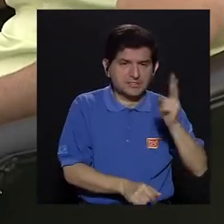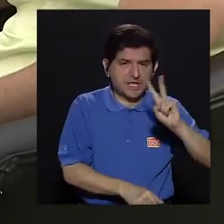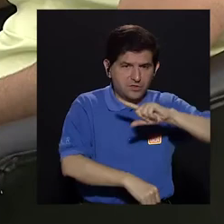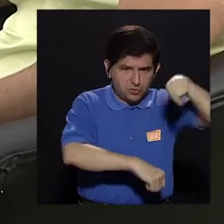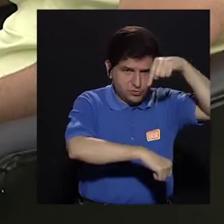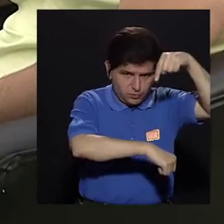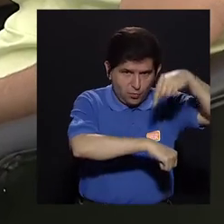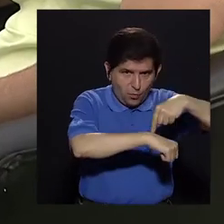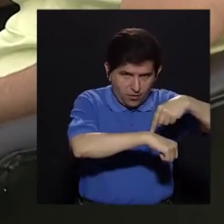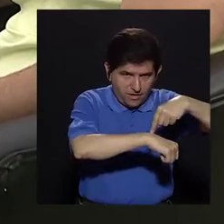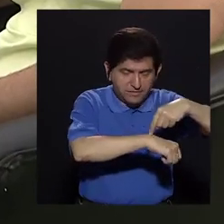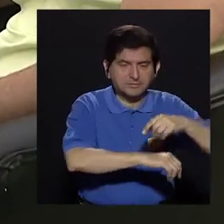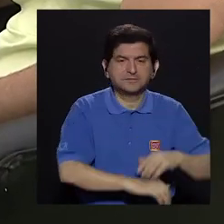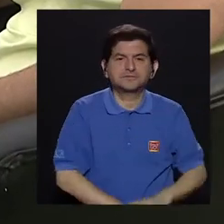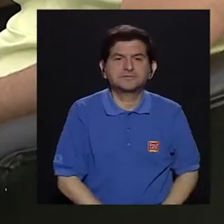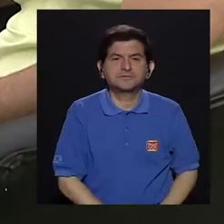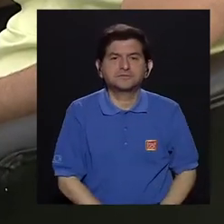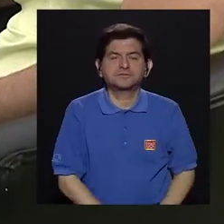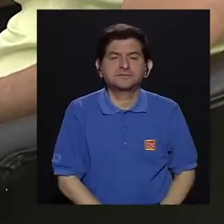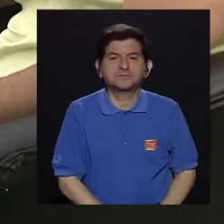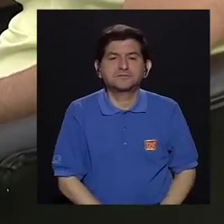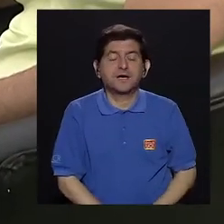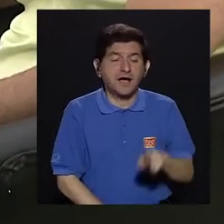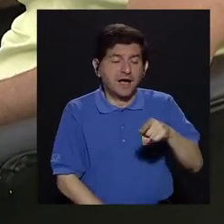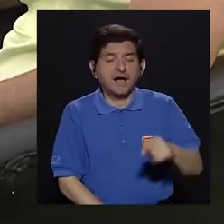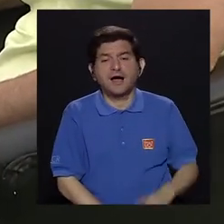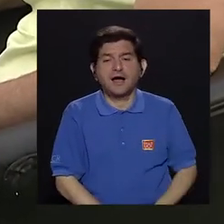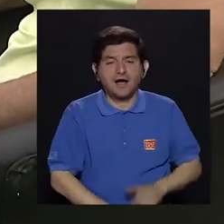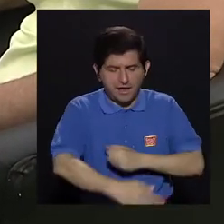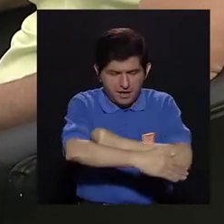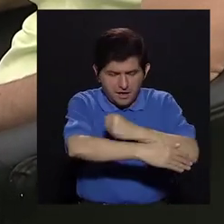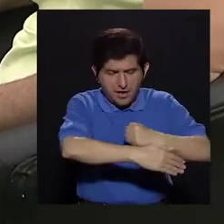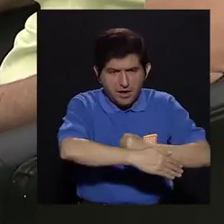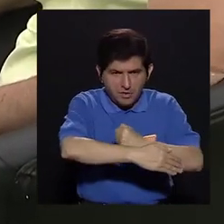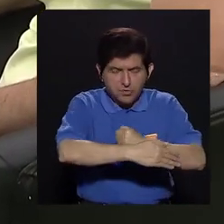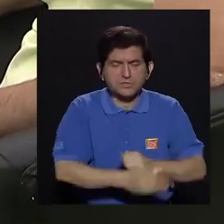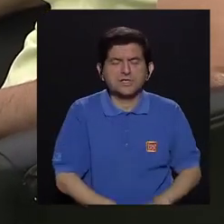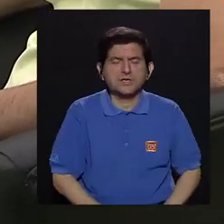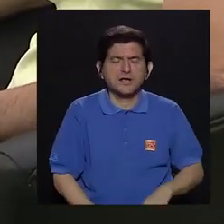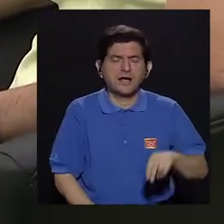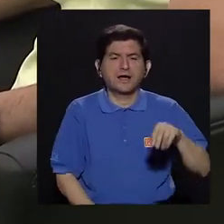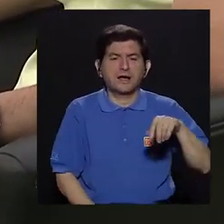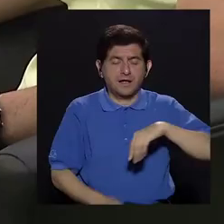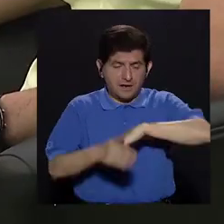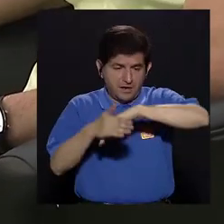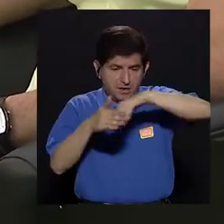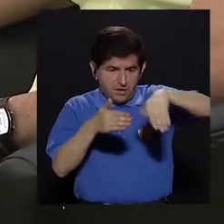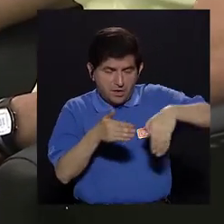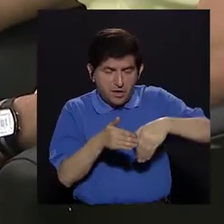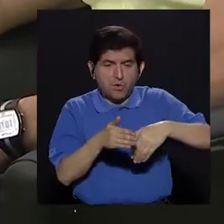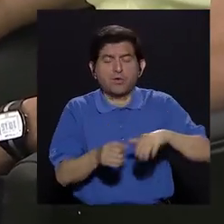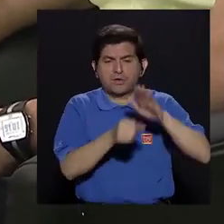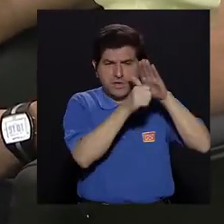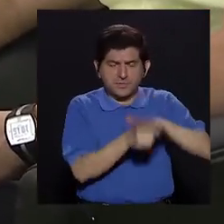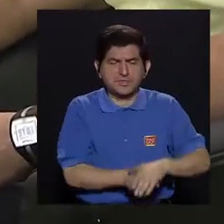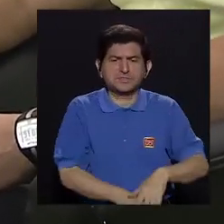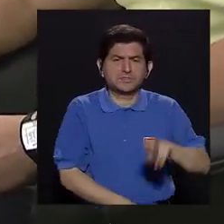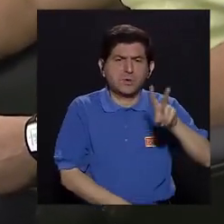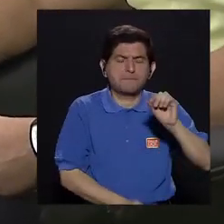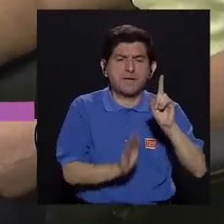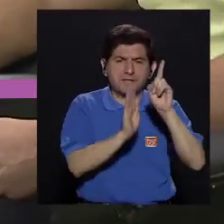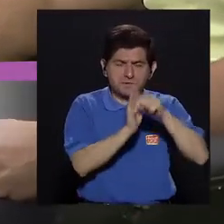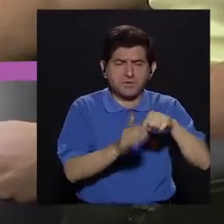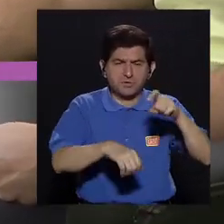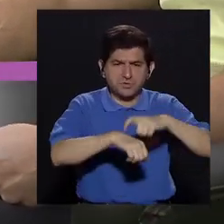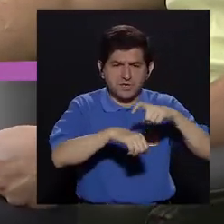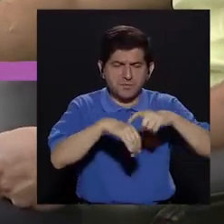horas, entonces la cocción en olla de presión es de 20 minutos a partir del momento en que la